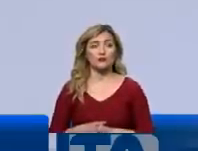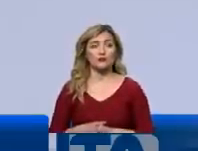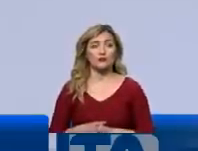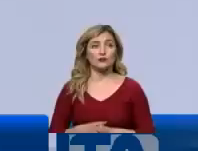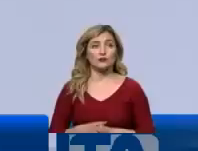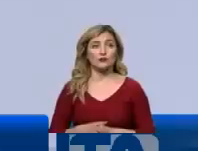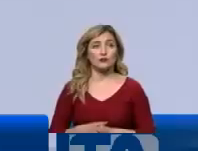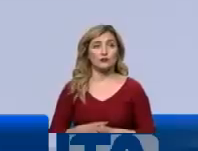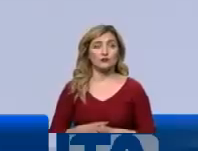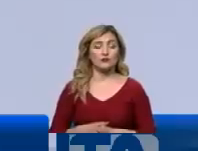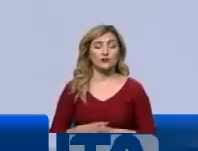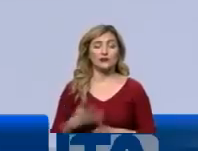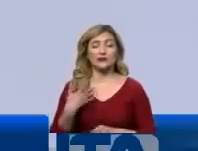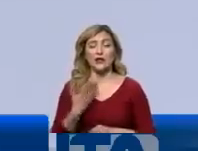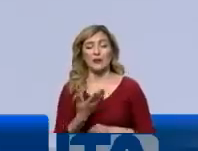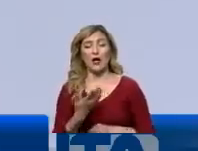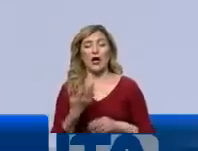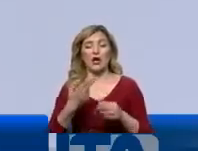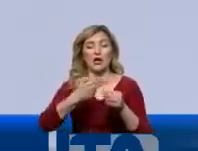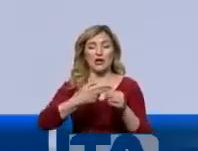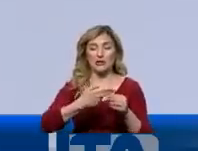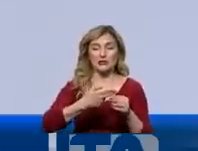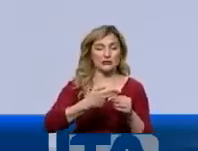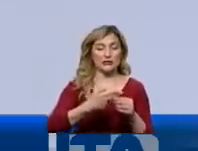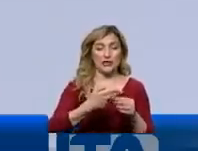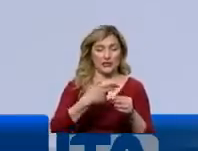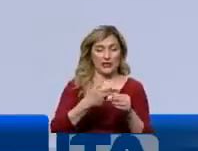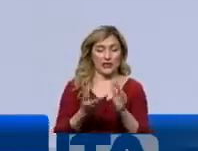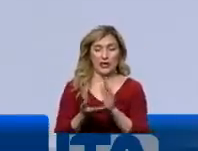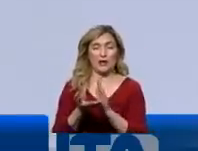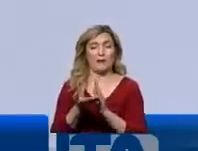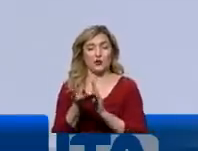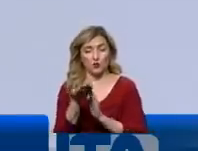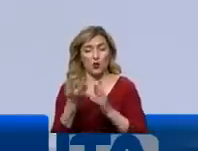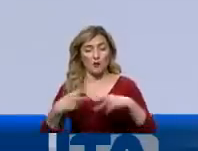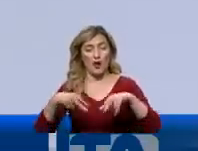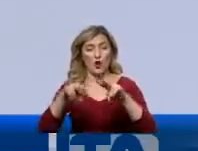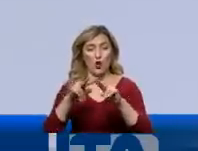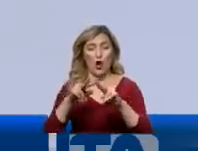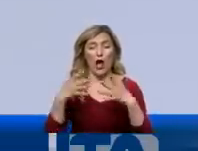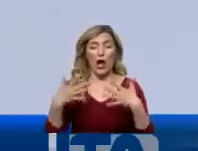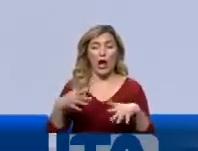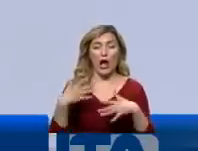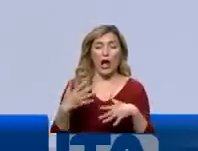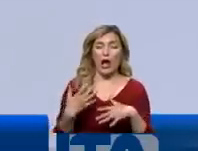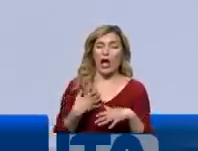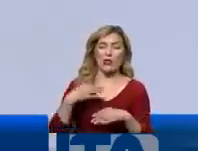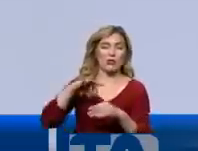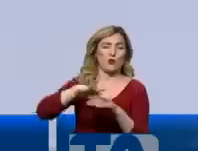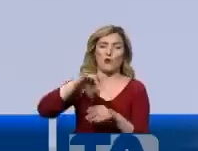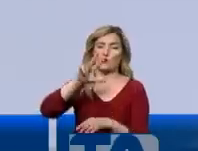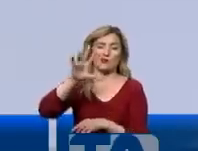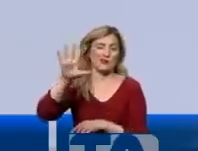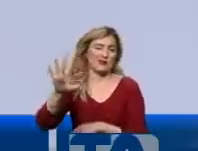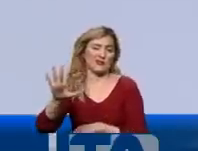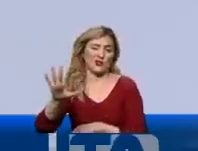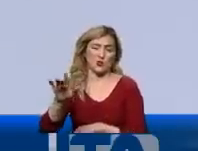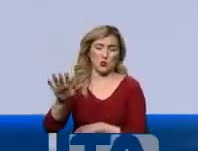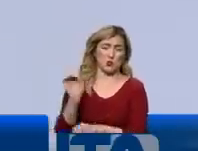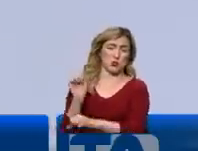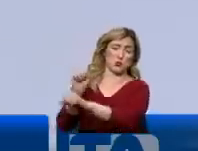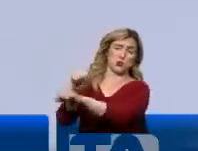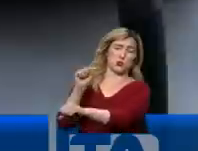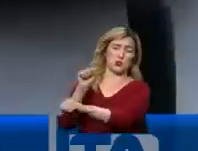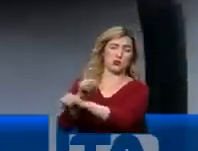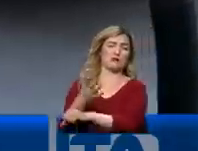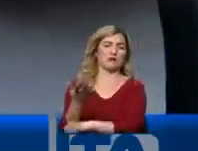tiene un capital político que invertir. Es eso, creo, una muestra de el señor presidente de la República, de su compromiso con